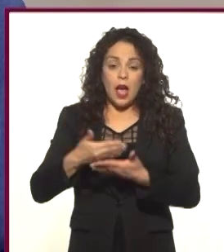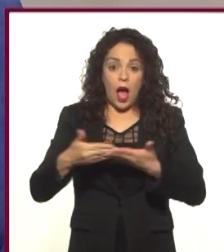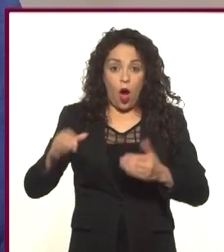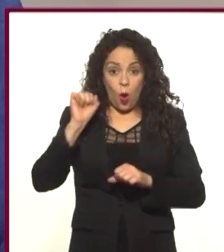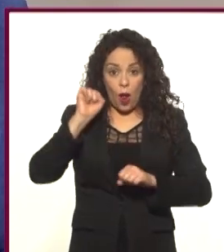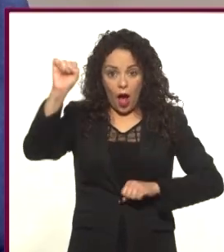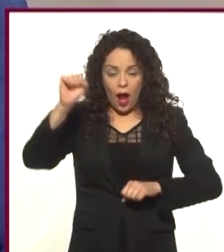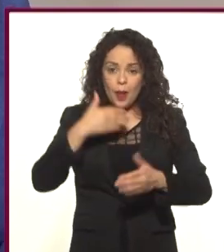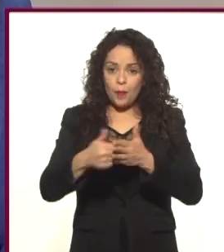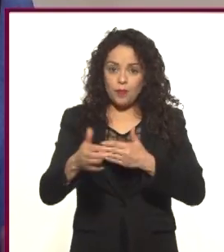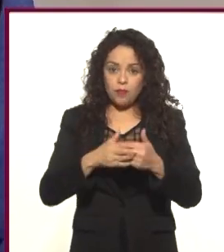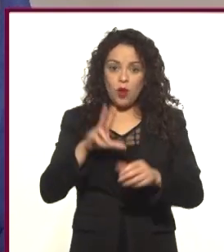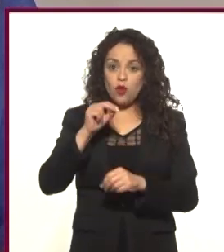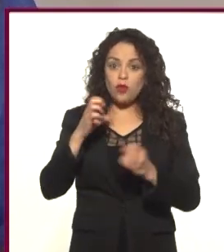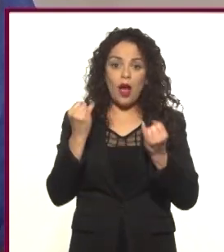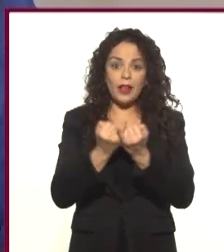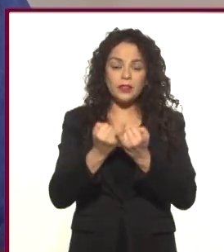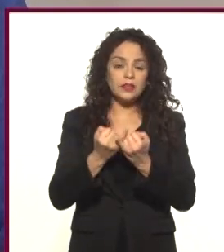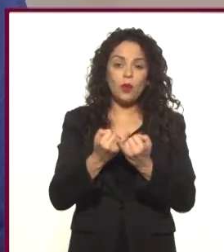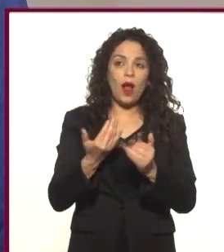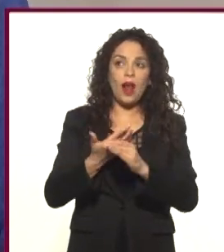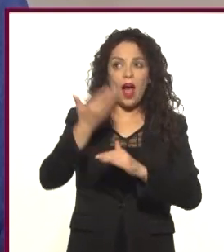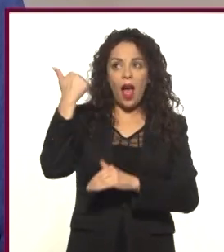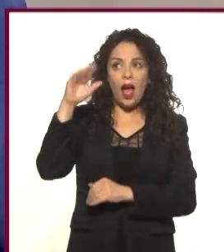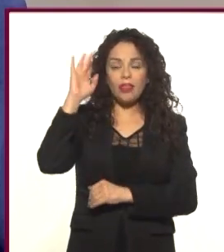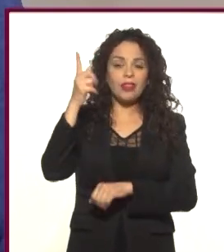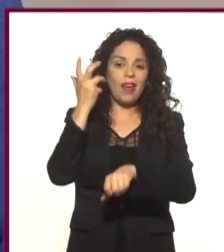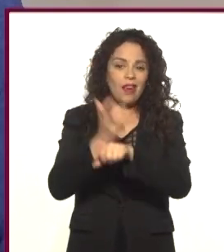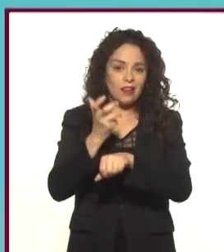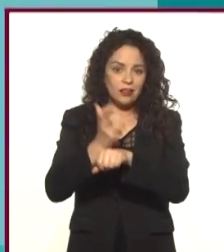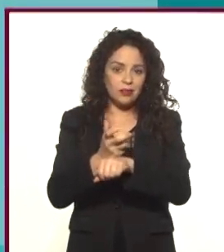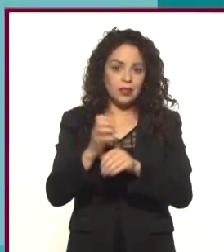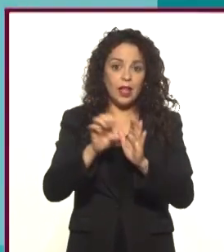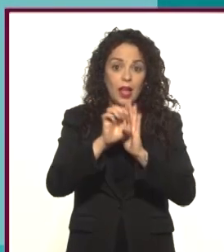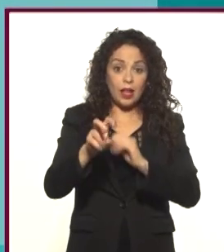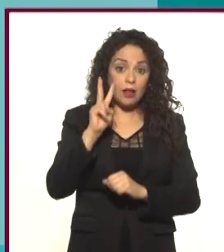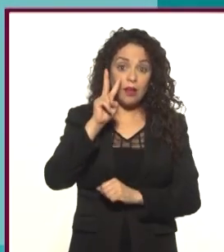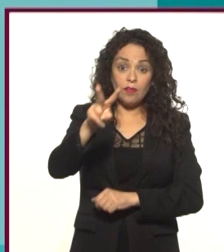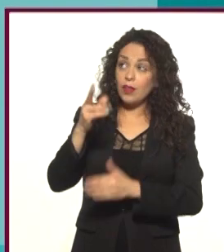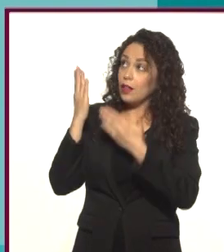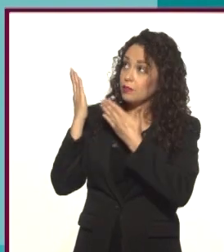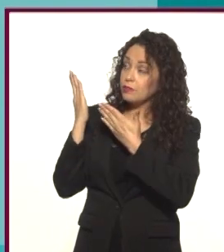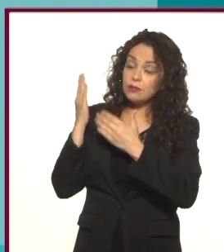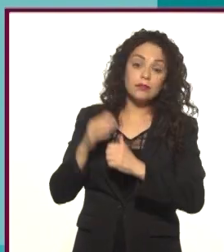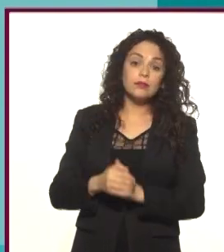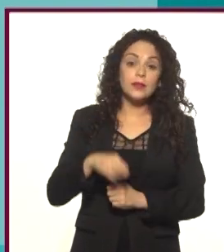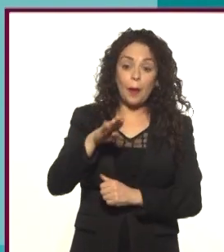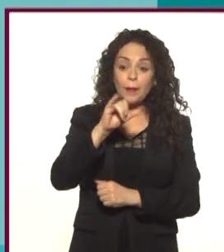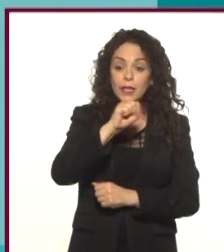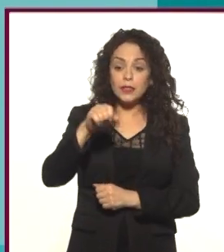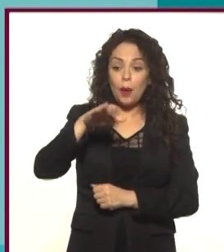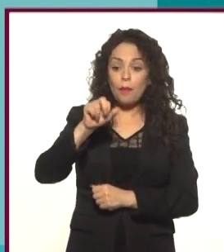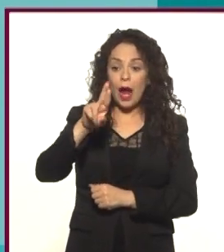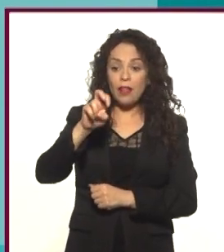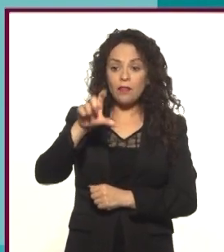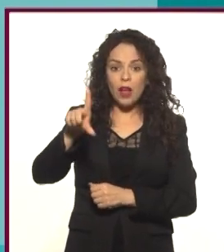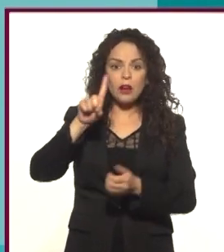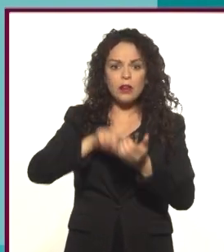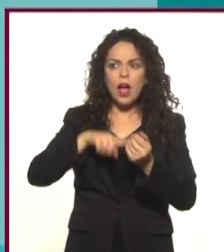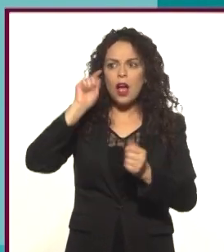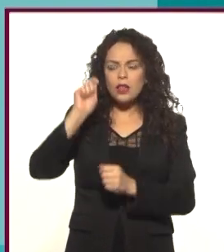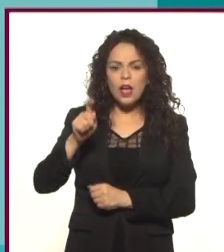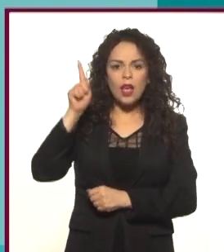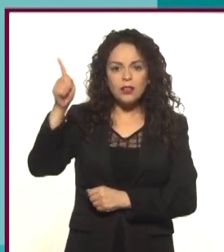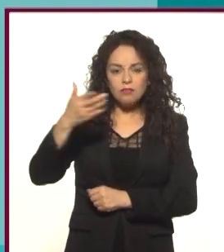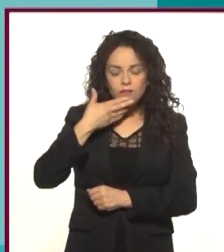Ya no se limitan a un modelo estadounidense de héroe. Hay heroínas como Kamala Khan, la nueva Miss Marvel, que es de origen